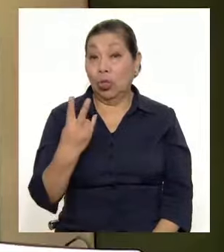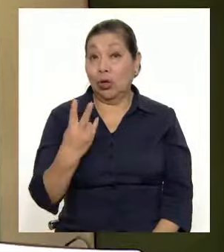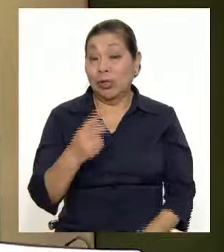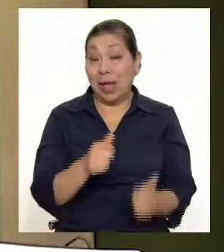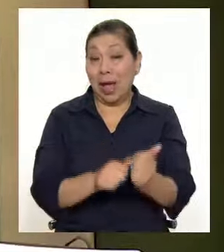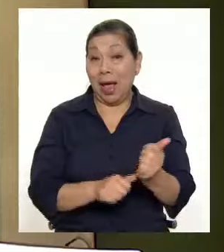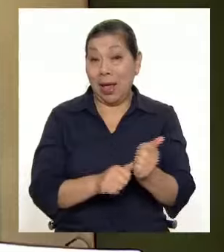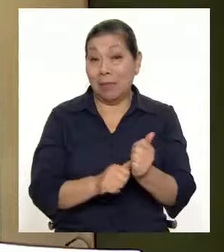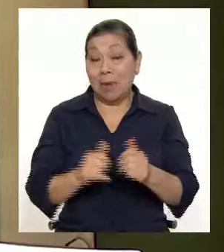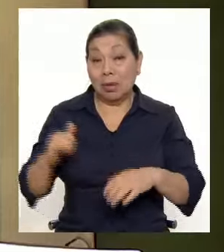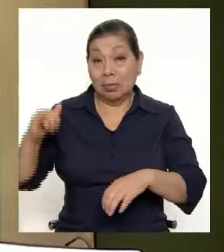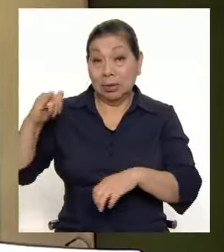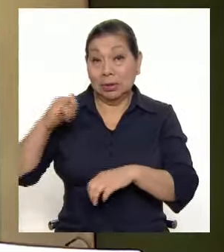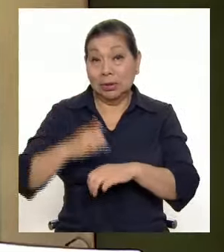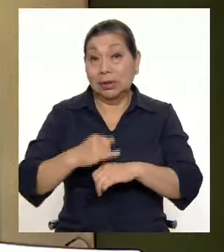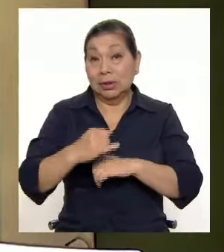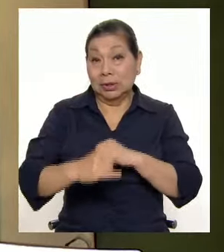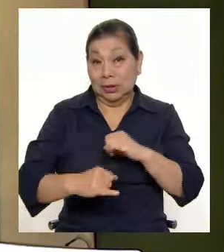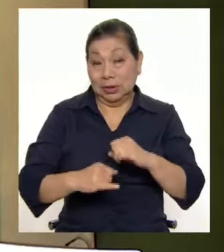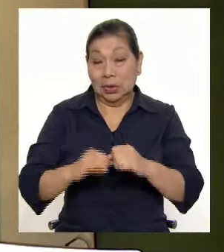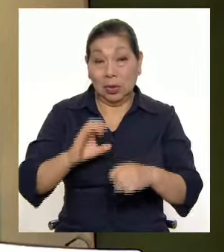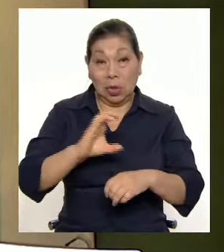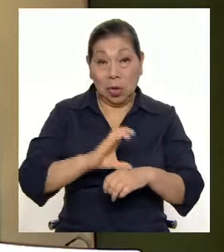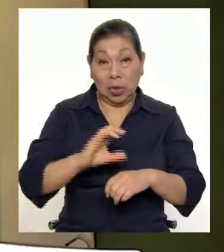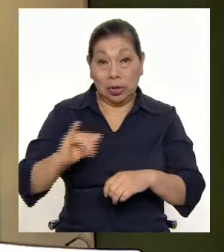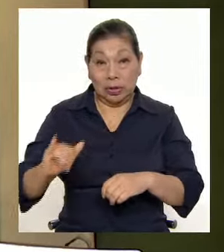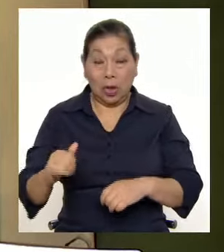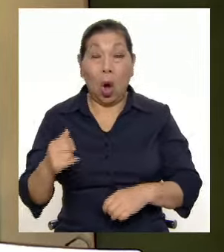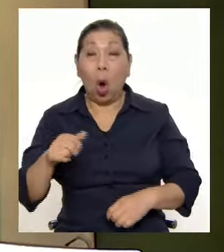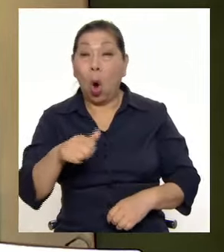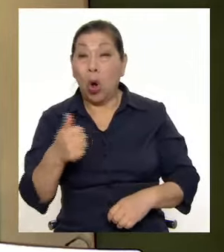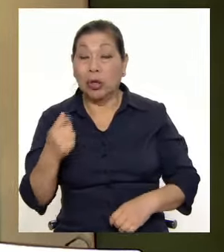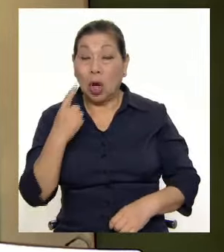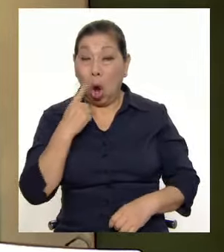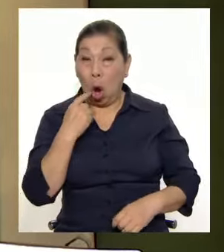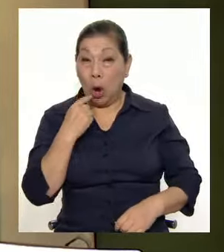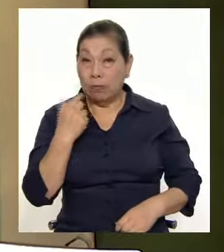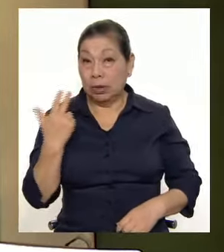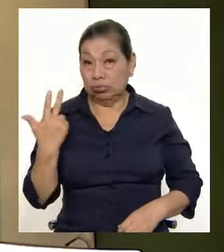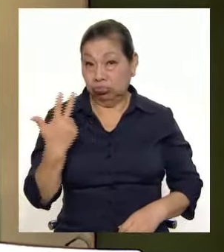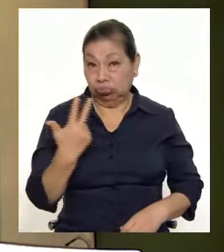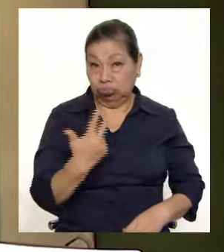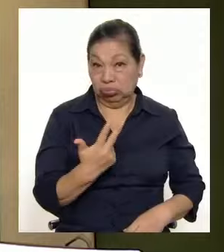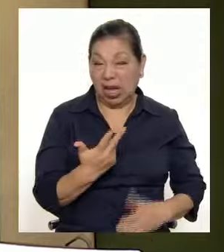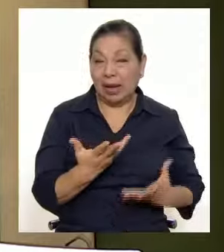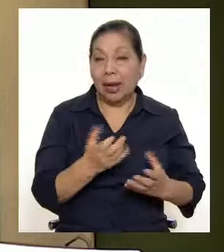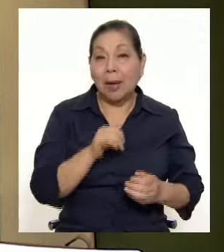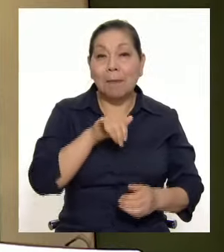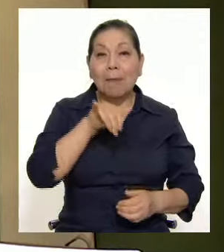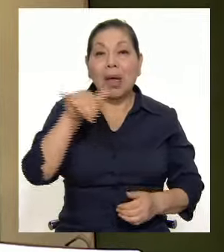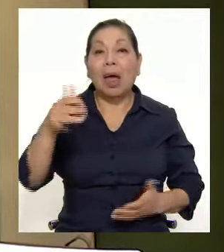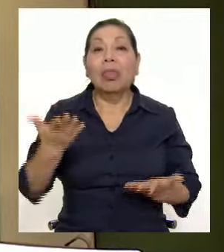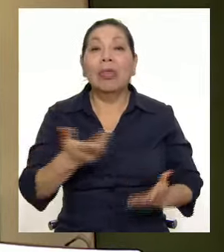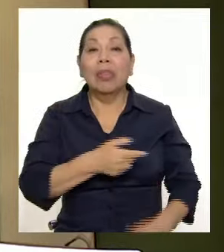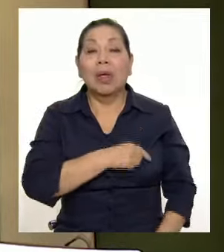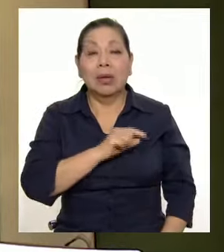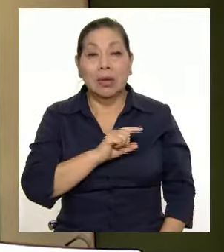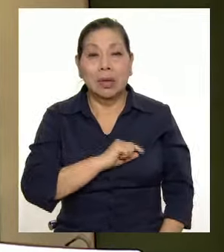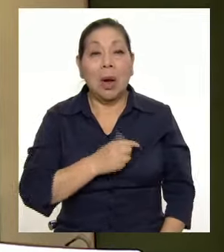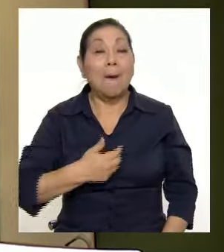fueron detenidas en el Aeropuerto Internacional Jorge Chávez. Junto a un tercer cómplice intentaron viajar a España con más